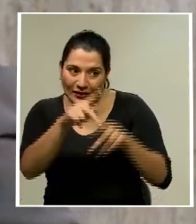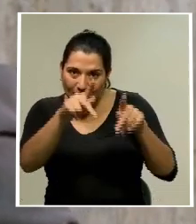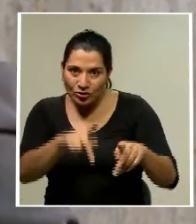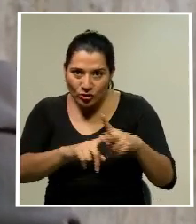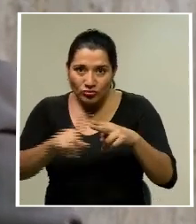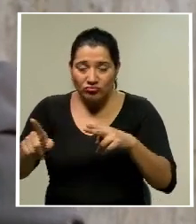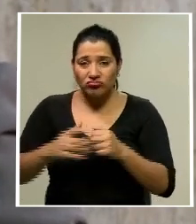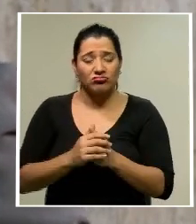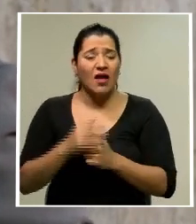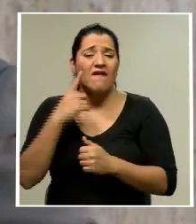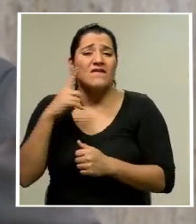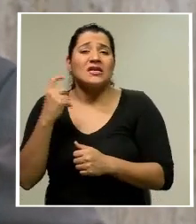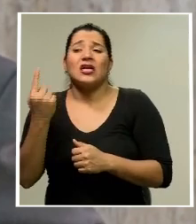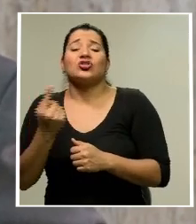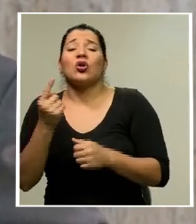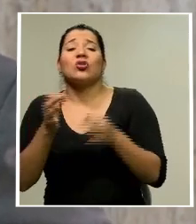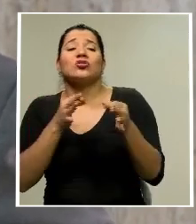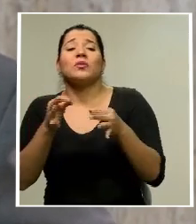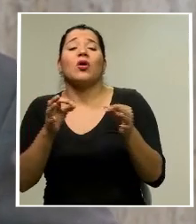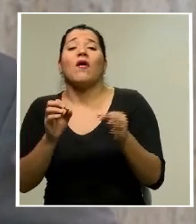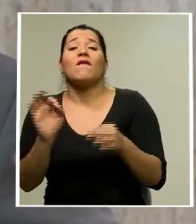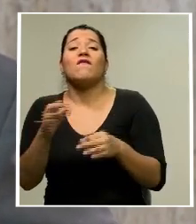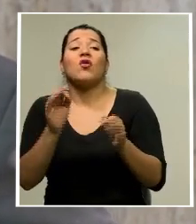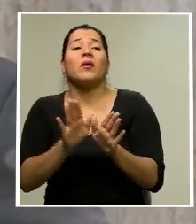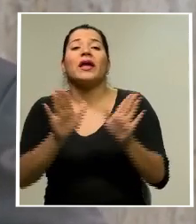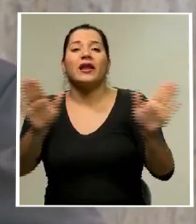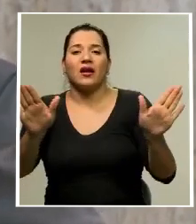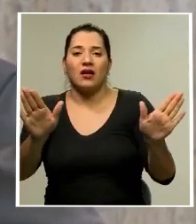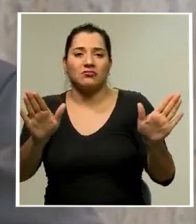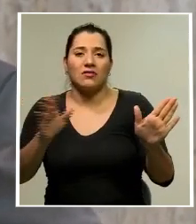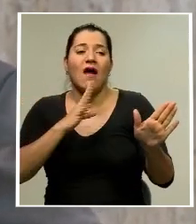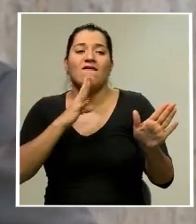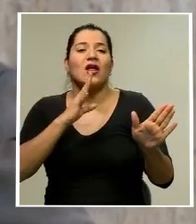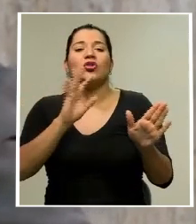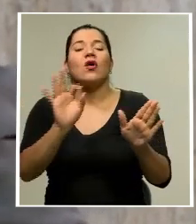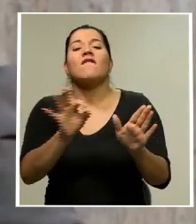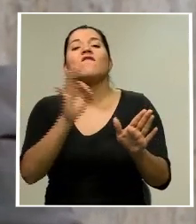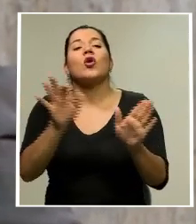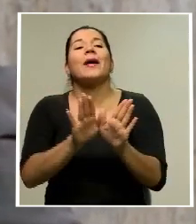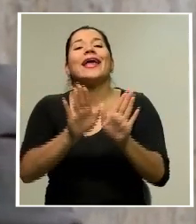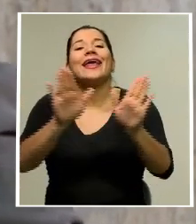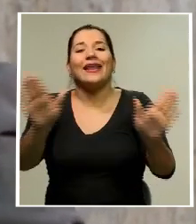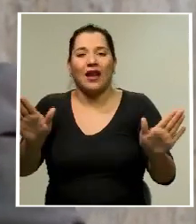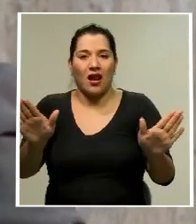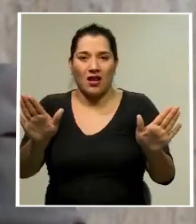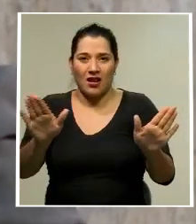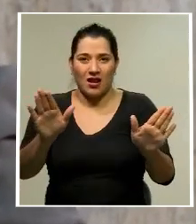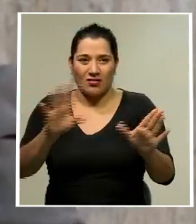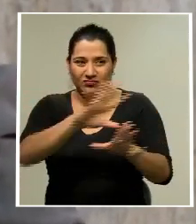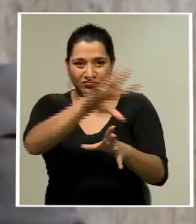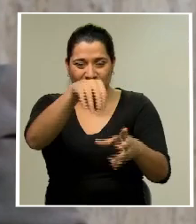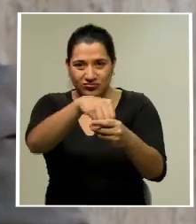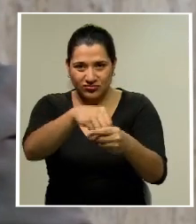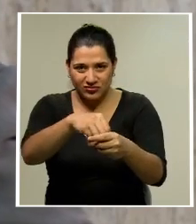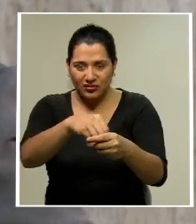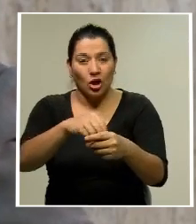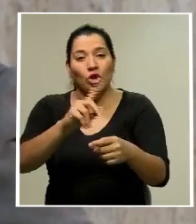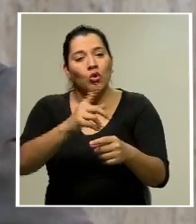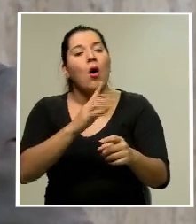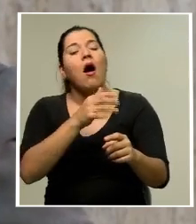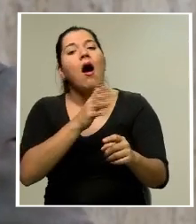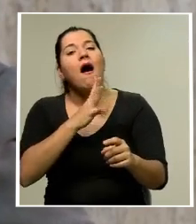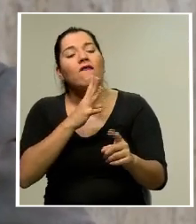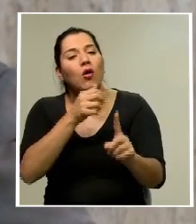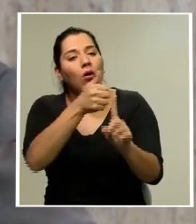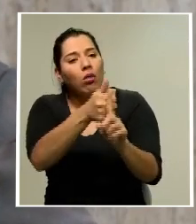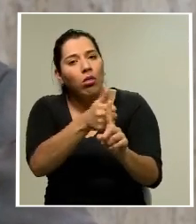genérica, metió en un conjunto a todos los imputados y no especificó a cada uno de ellos cuál sería el peligro procesal